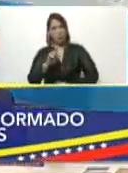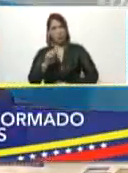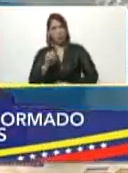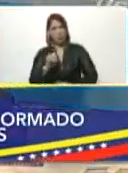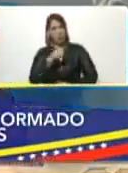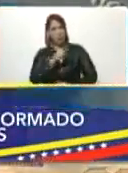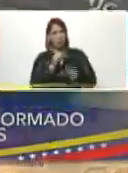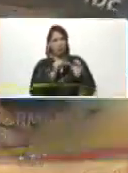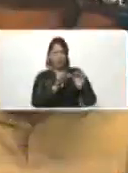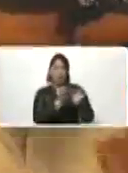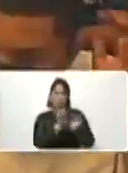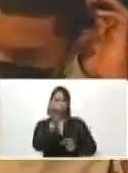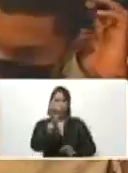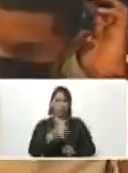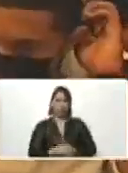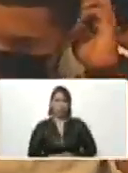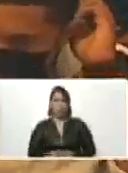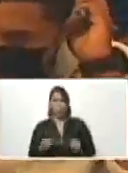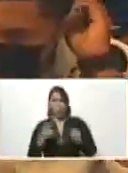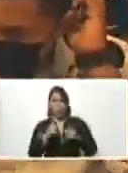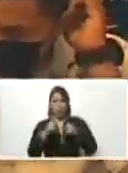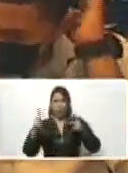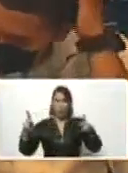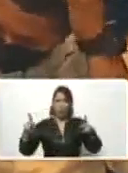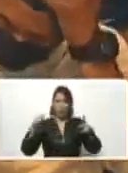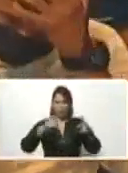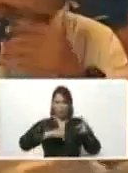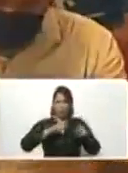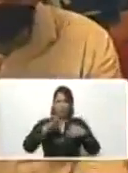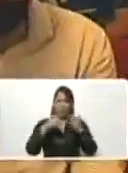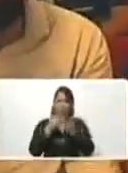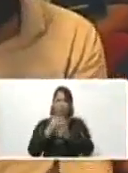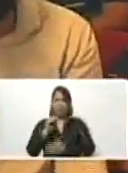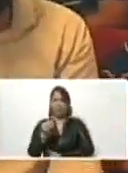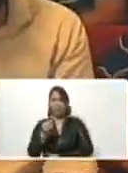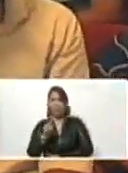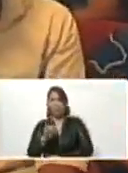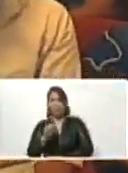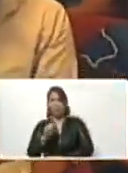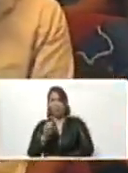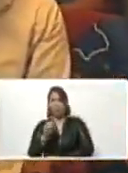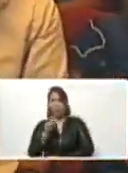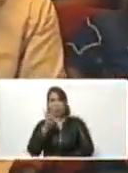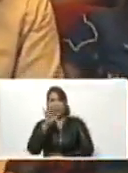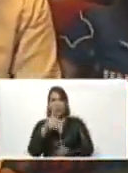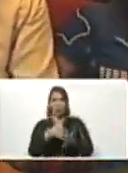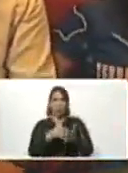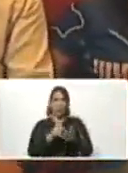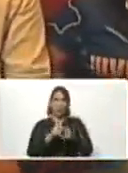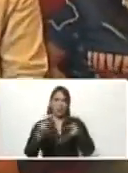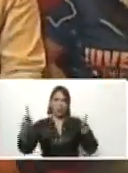lejos. ¿Cuántos kilómetros hay de aquí hasta Quito? 5.000 kilómetros,